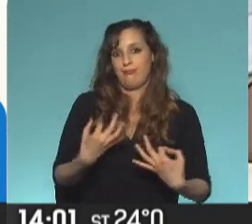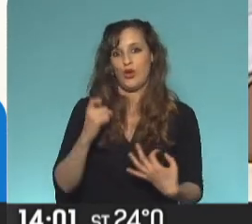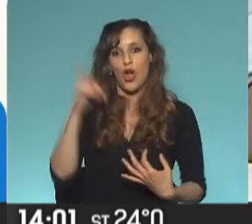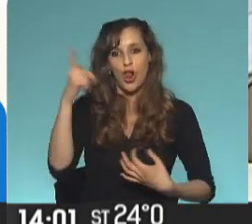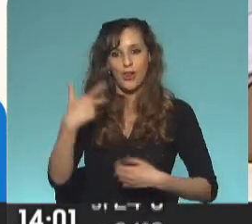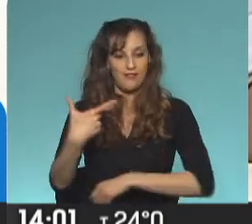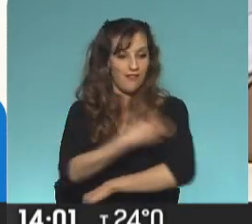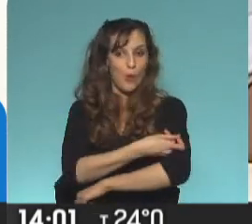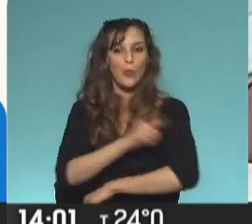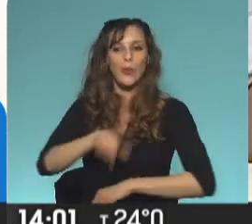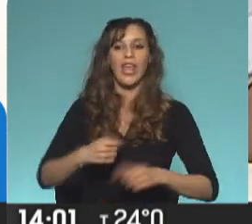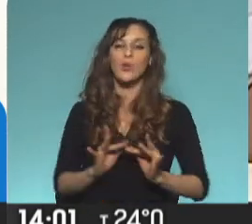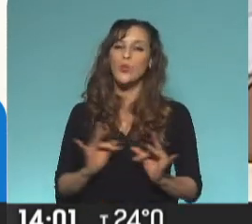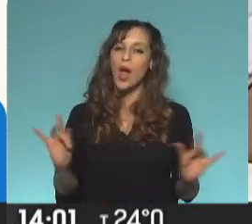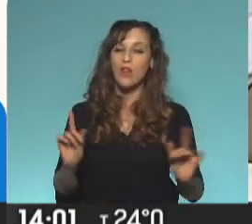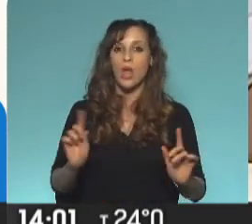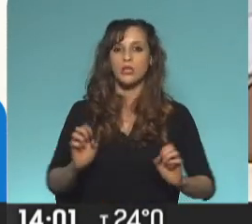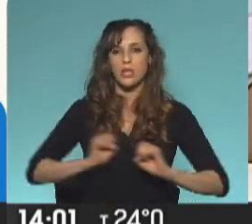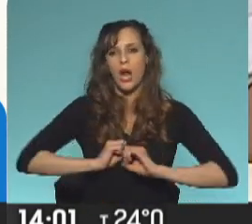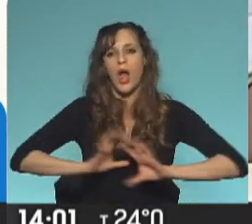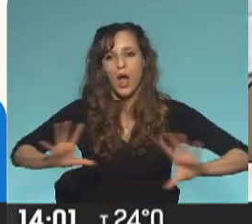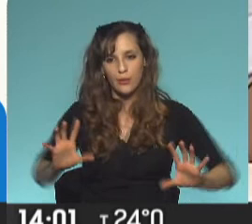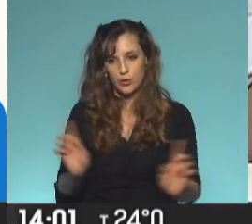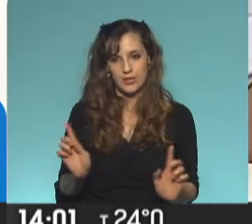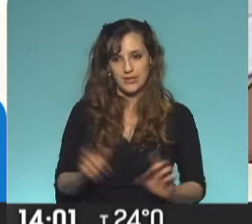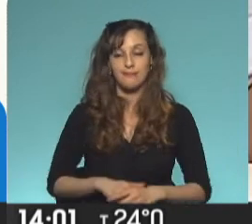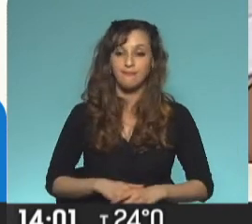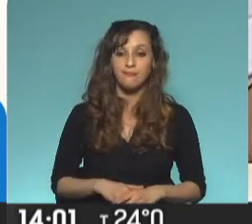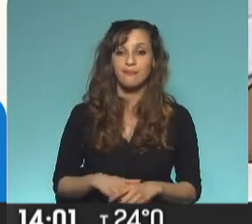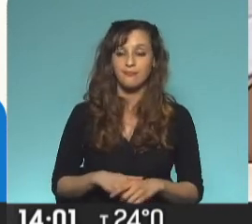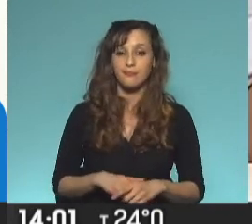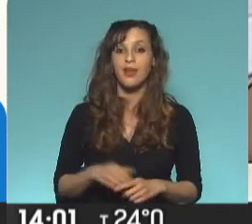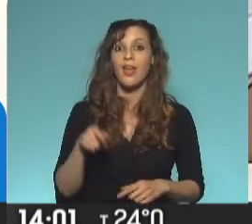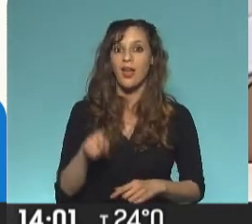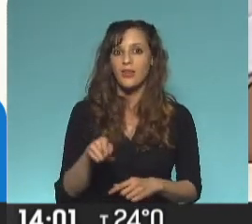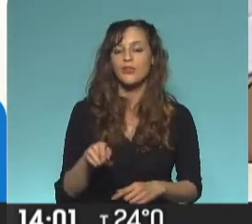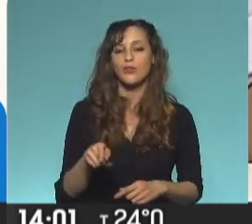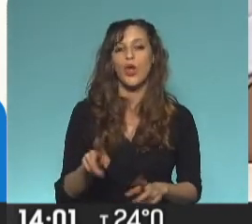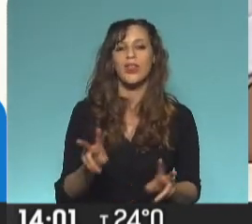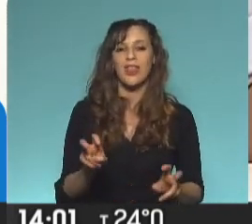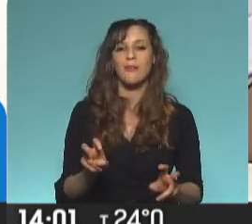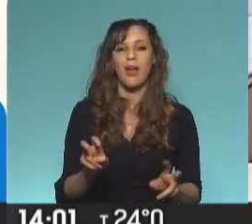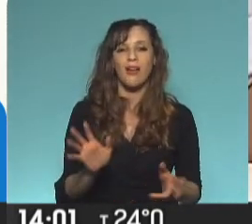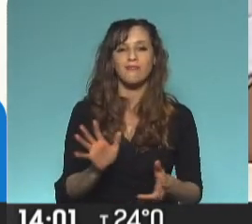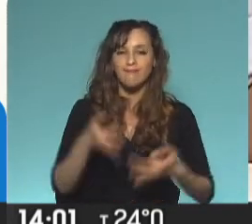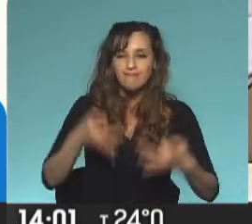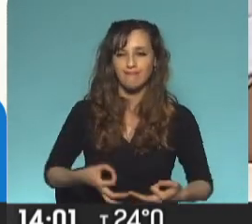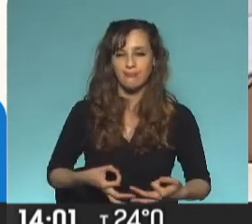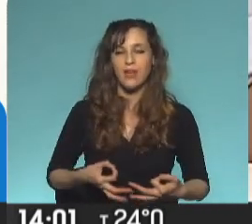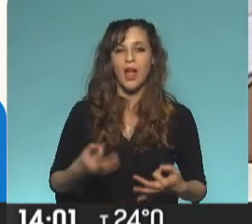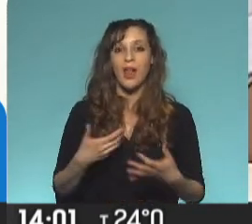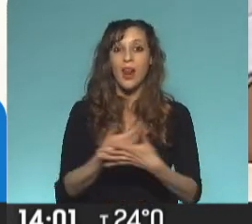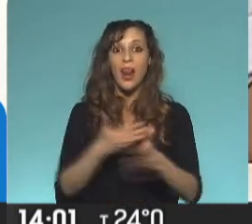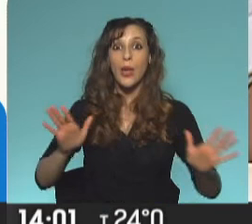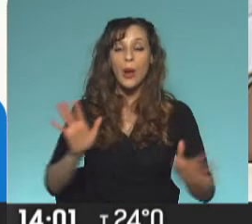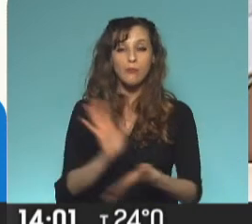vacuna iba a ser la verdadera liberación de la pandemia de la libertad no está en incumplir las normas de cuidado personal y